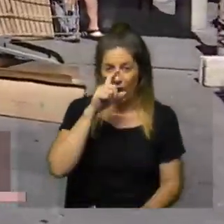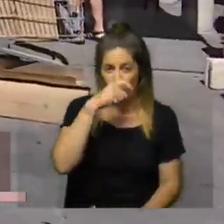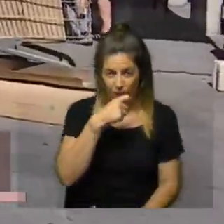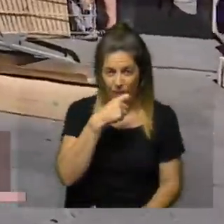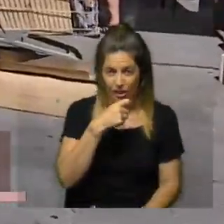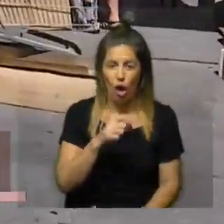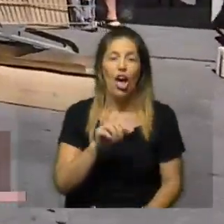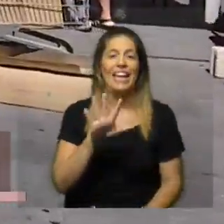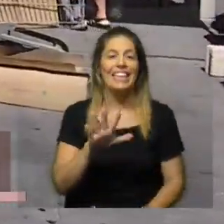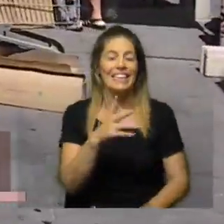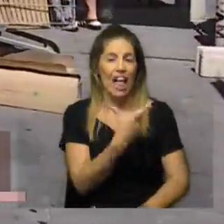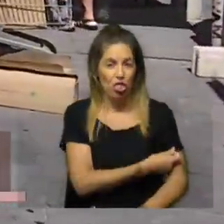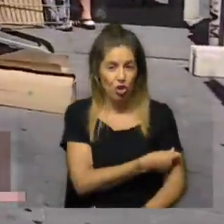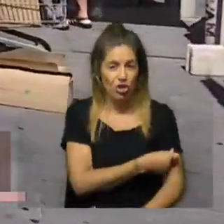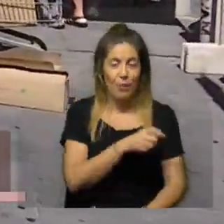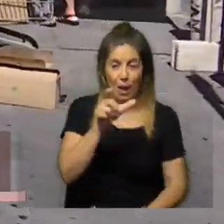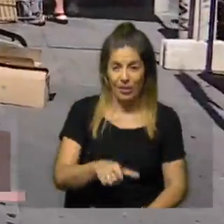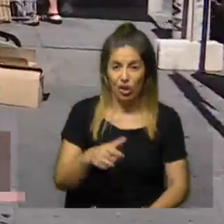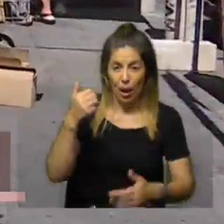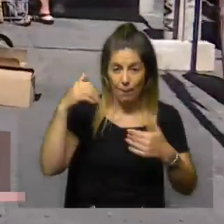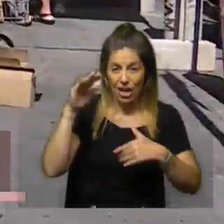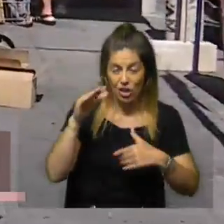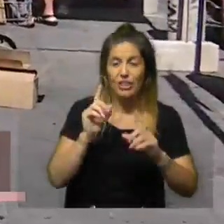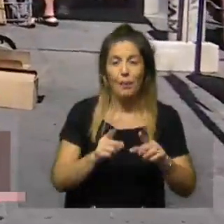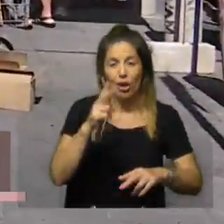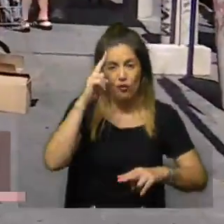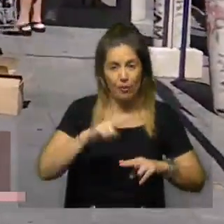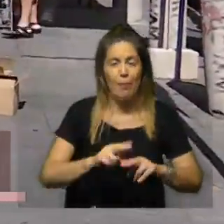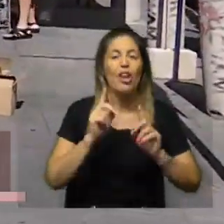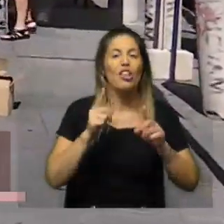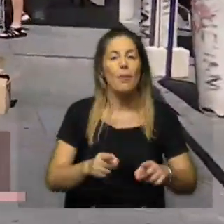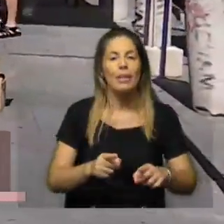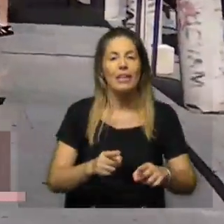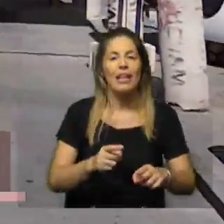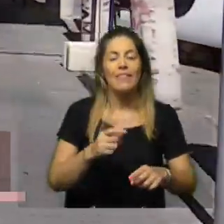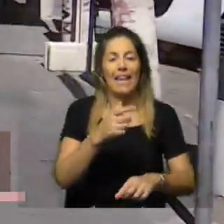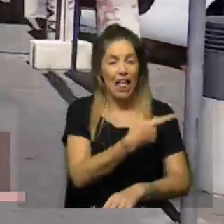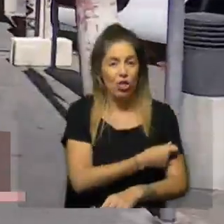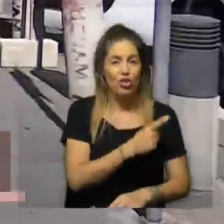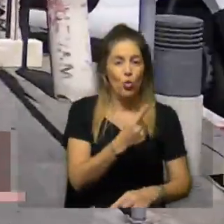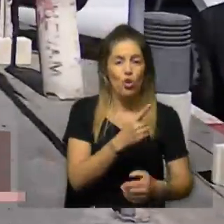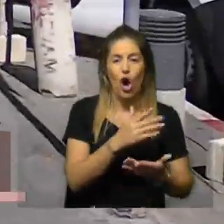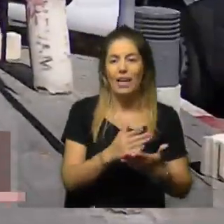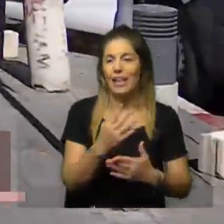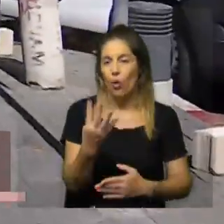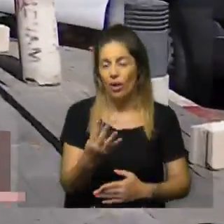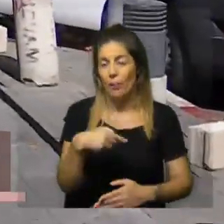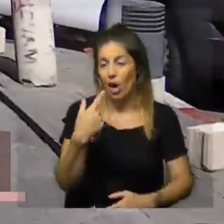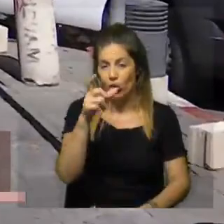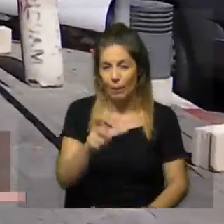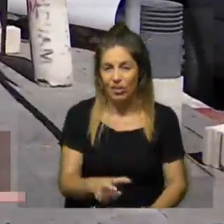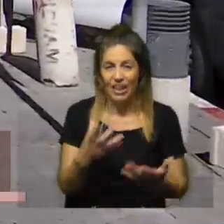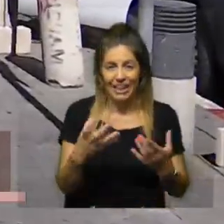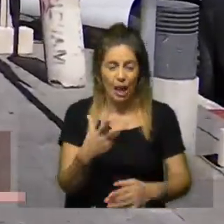Montevideo. Quinta dosis para las personas mayores inmunodeprimidos, pero también desde la dosis número 1 a la 4 para otras personas que